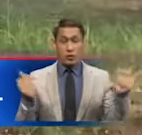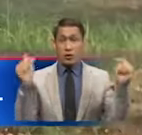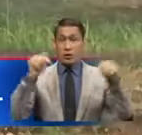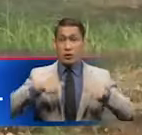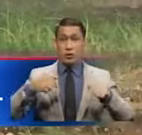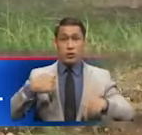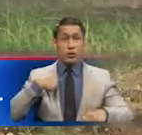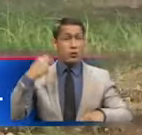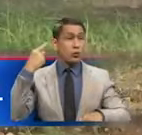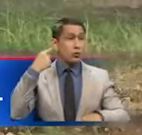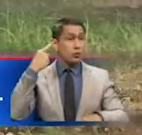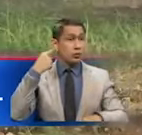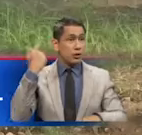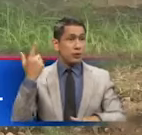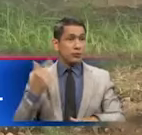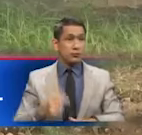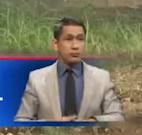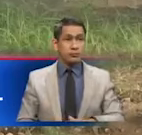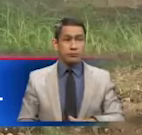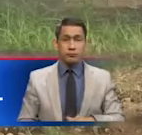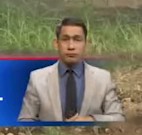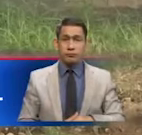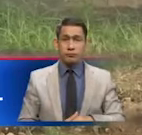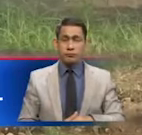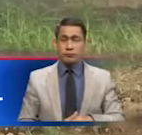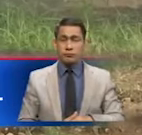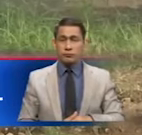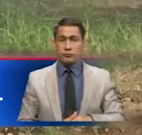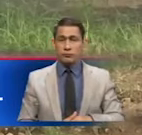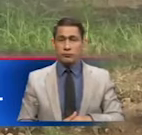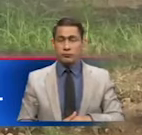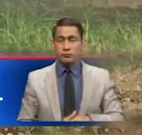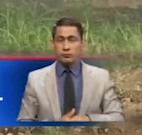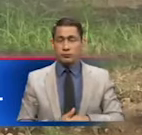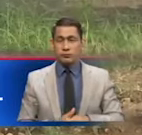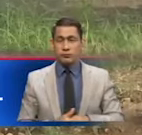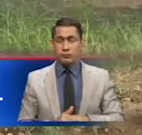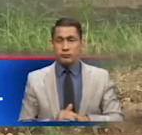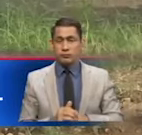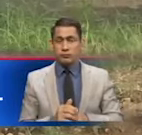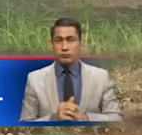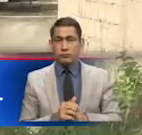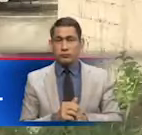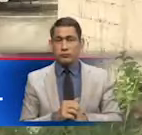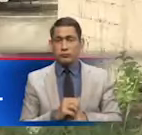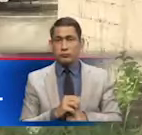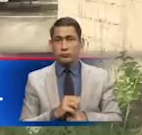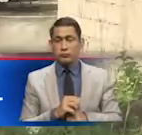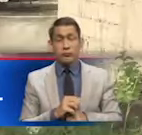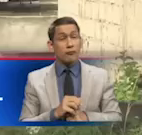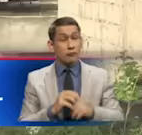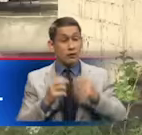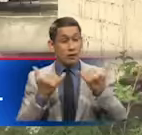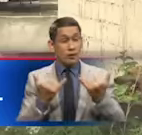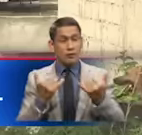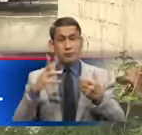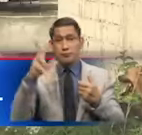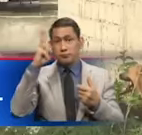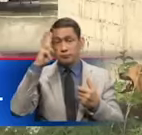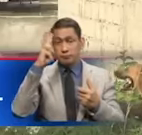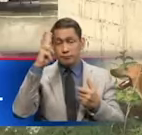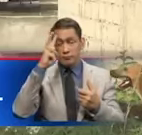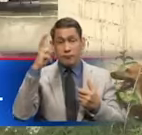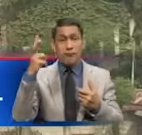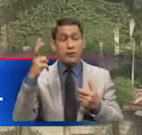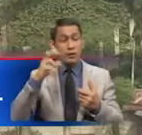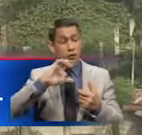comentarios. ¿Qué dice la gente por el sector acerca de la muerte violenta? No he escuchado nada porque yo paso aquí en la casa. Los antisociales también se llevaron